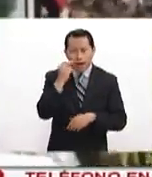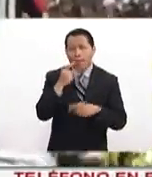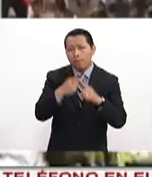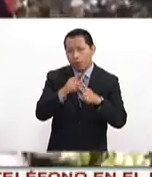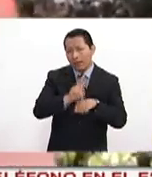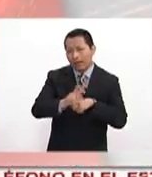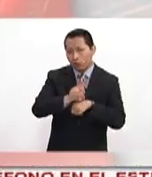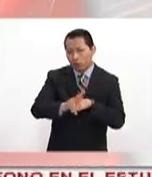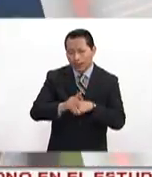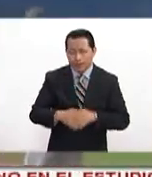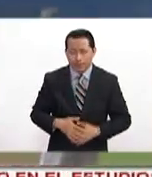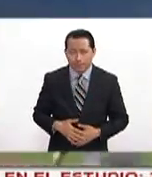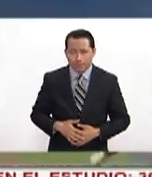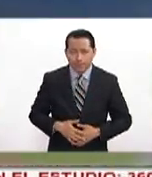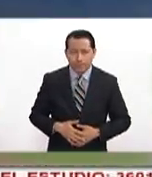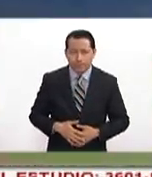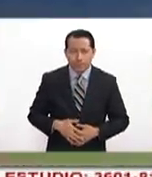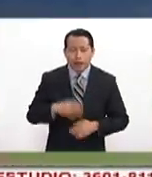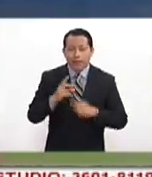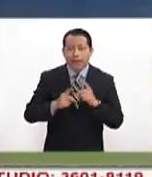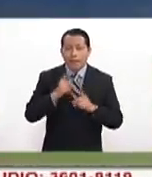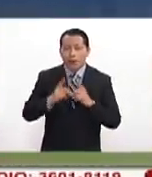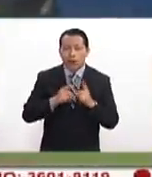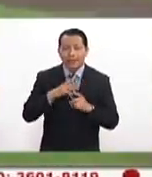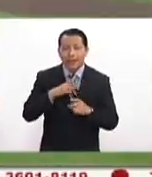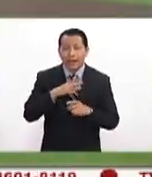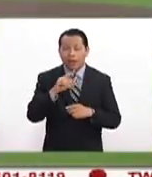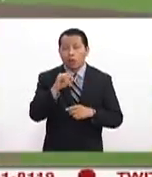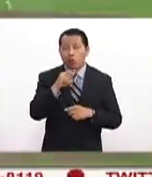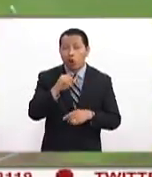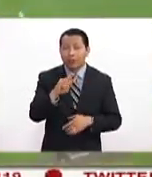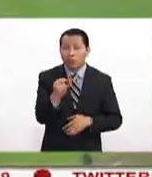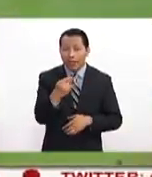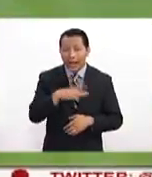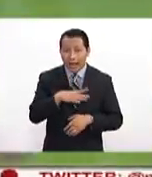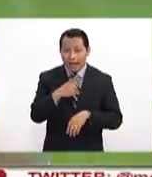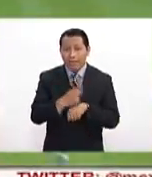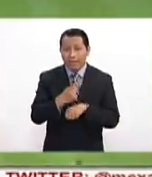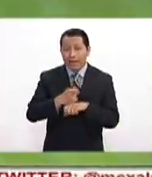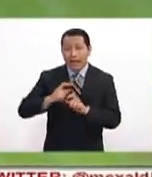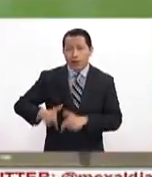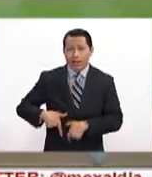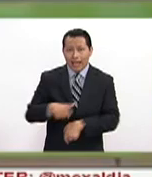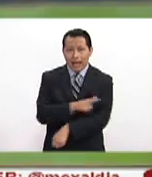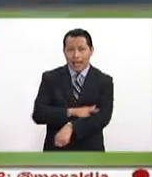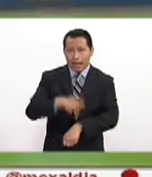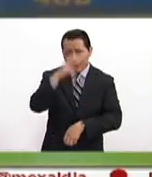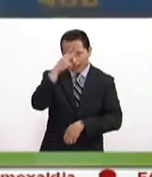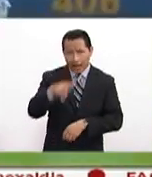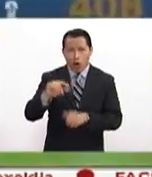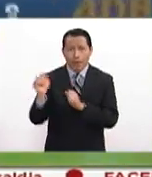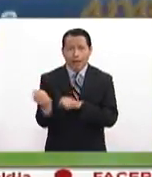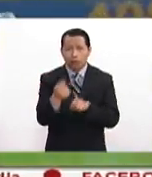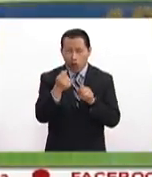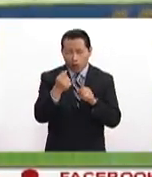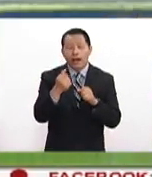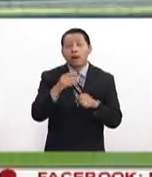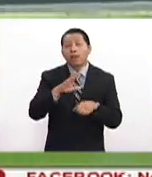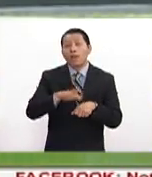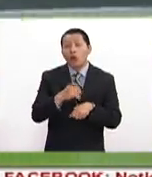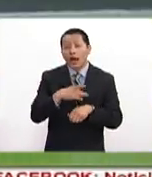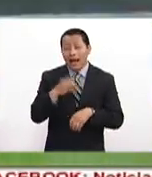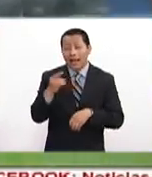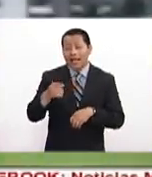Venezuela. Y en los deportes, los Toros de Tijuana logran su primer campeonato de la Liga Mexicana de Béisbol tras